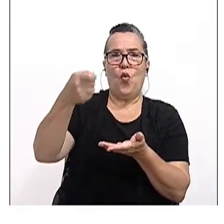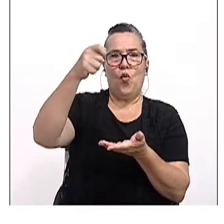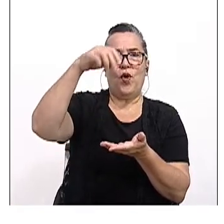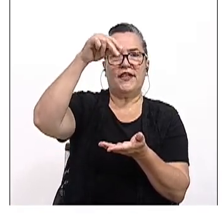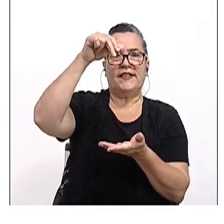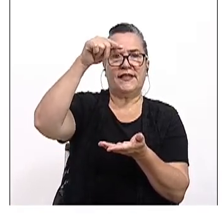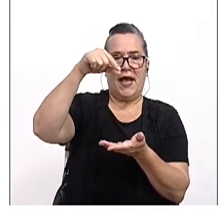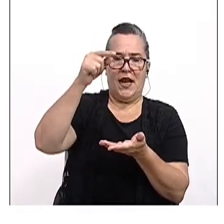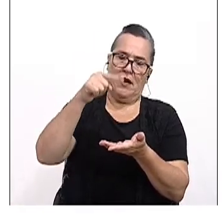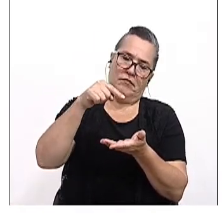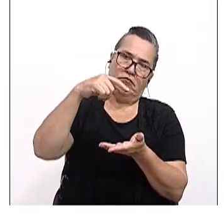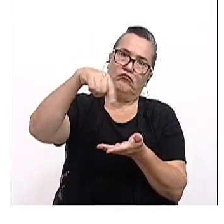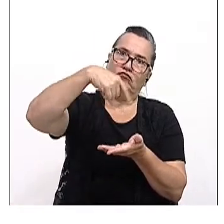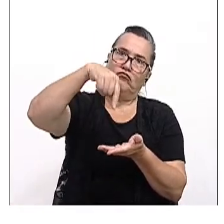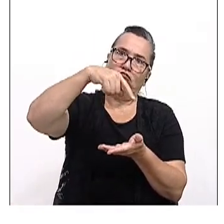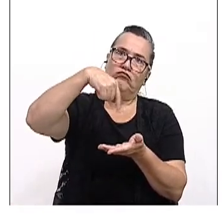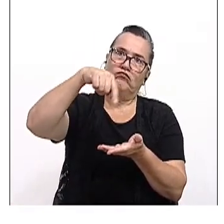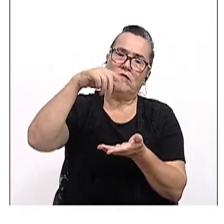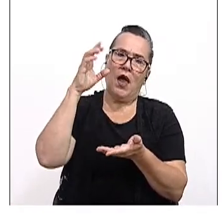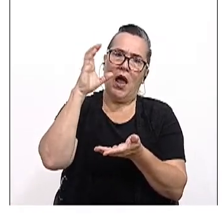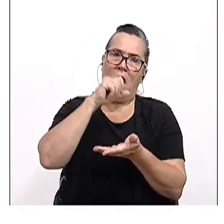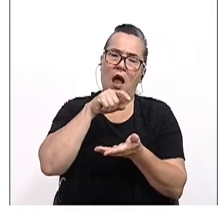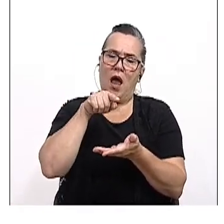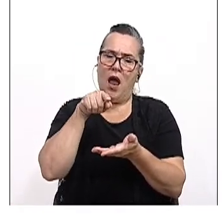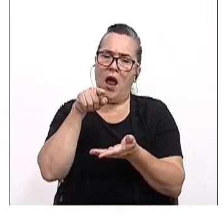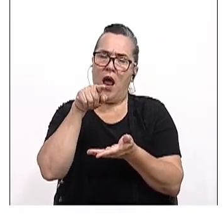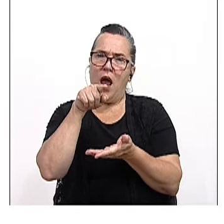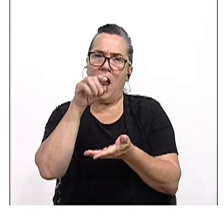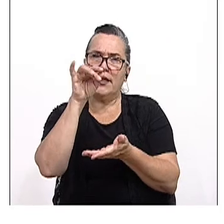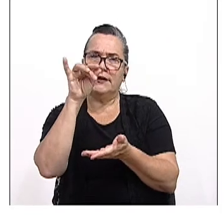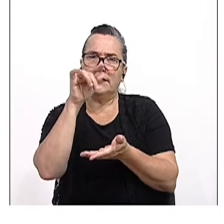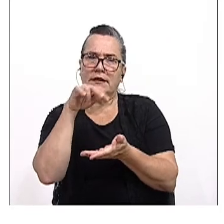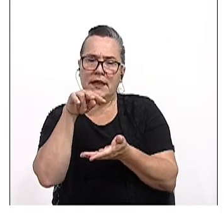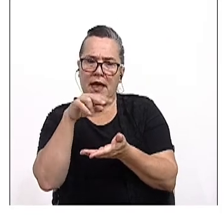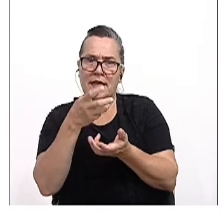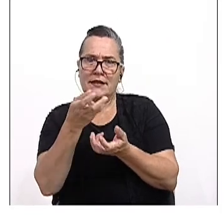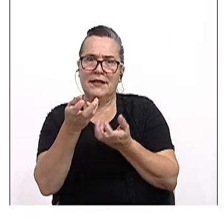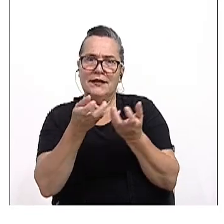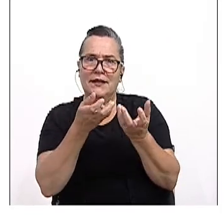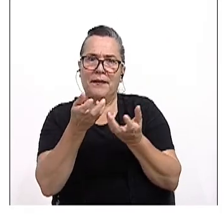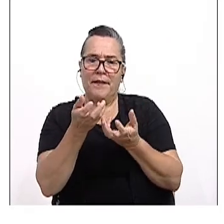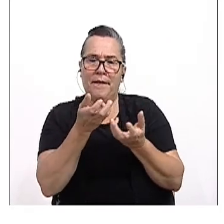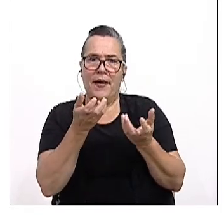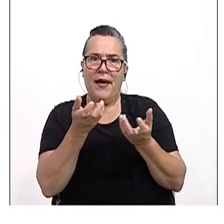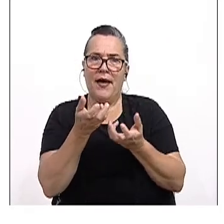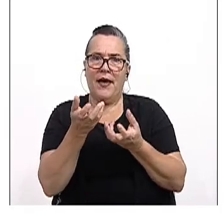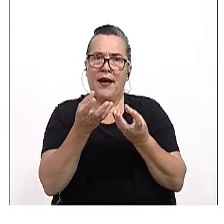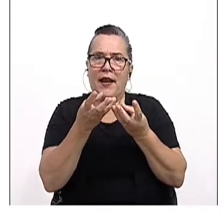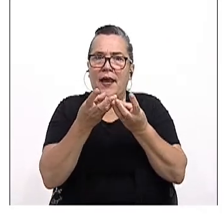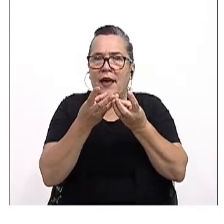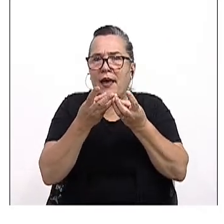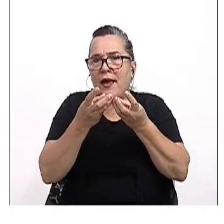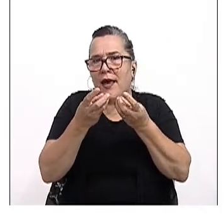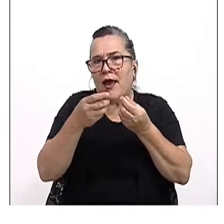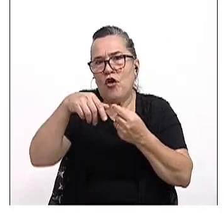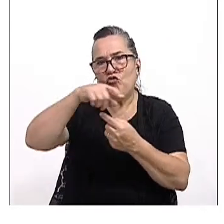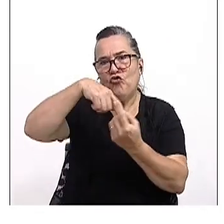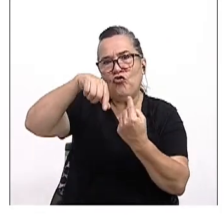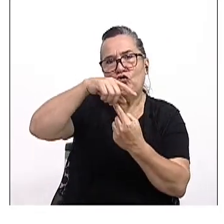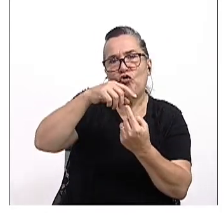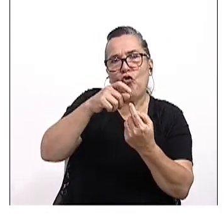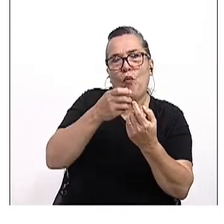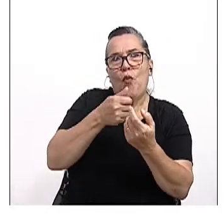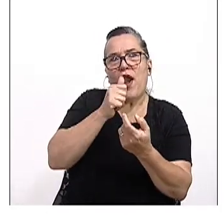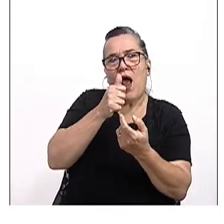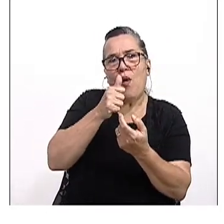común. Notaremos que las moléculas de sal son separadas en sus componentes y rodeadas por moléculas de